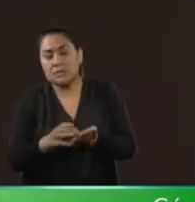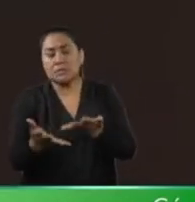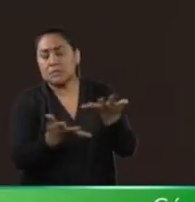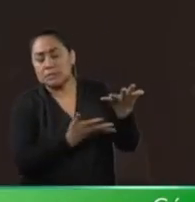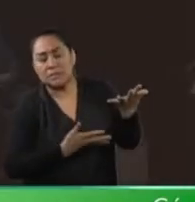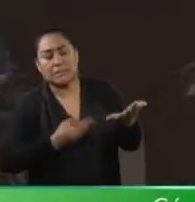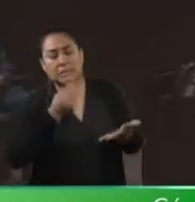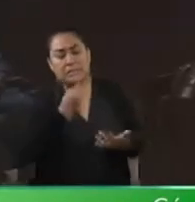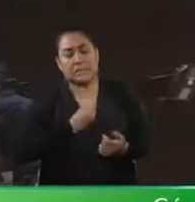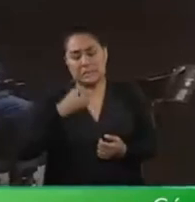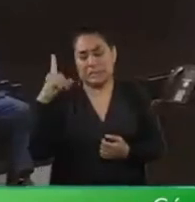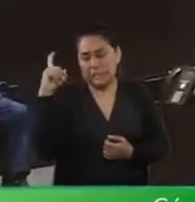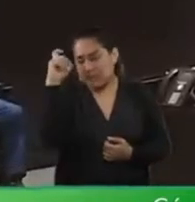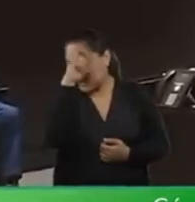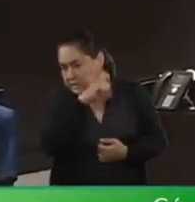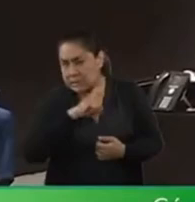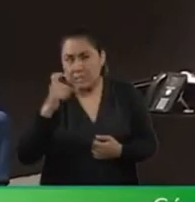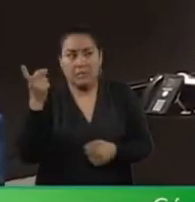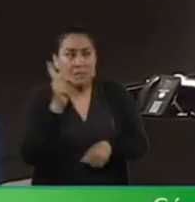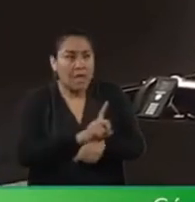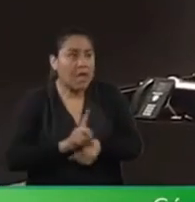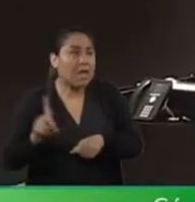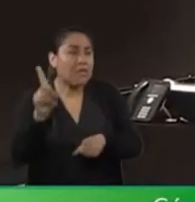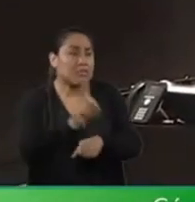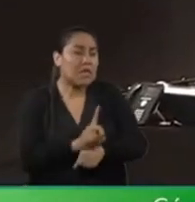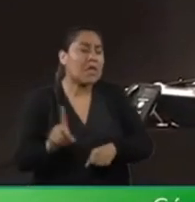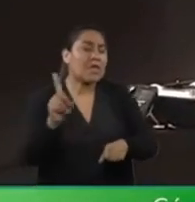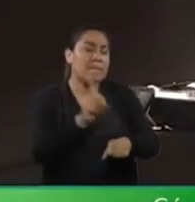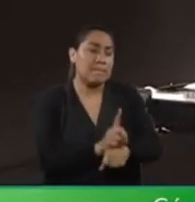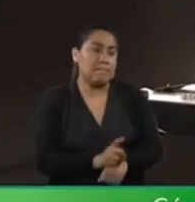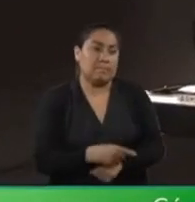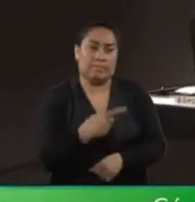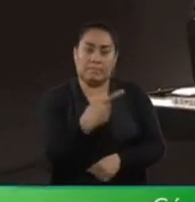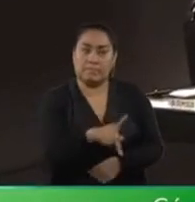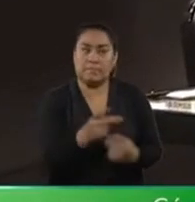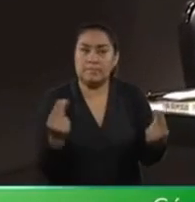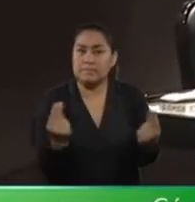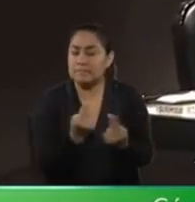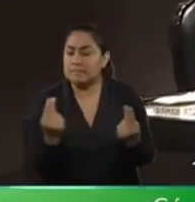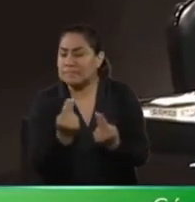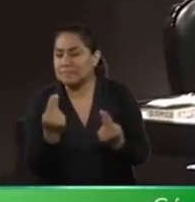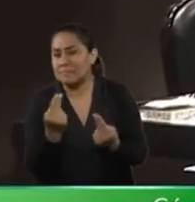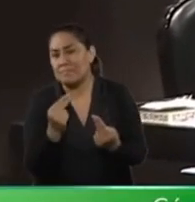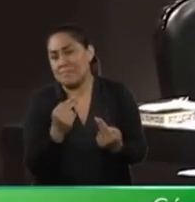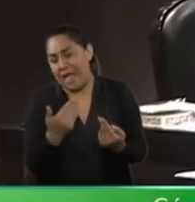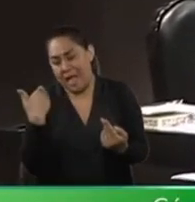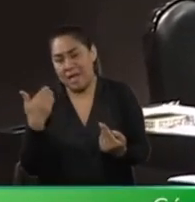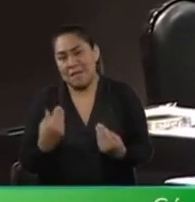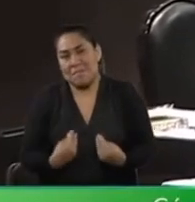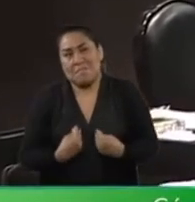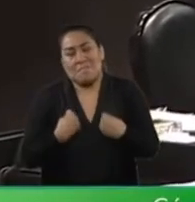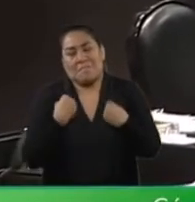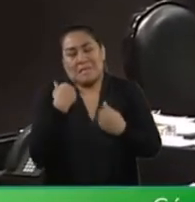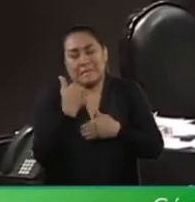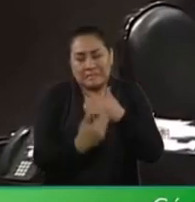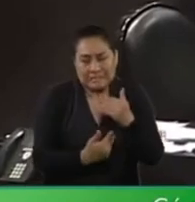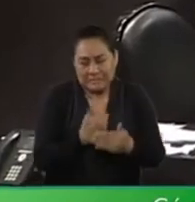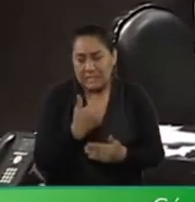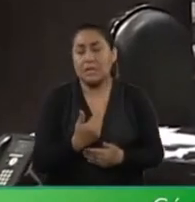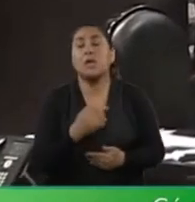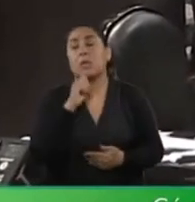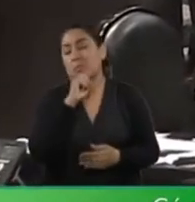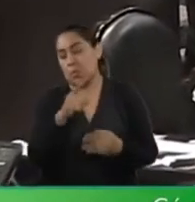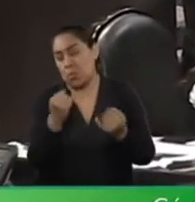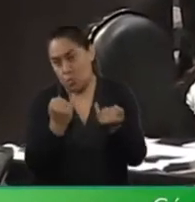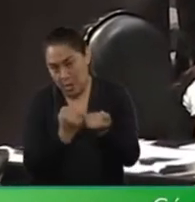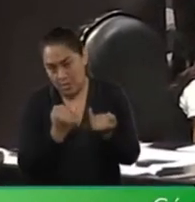sortear dificultades a diario para poder tener un plan de vida pleno, incluyendo también a